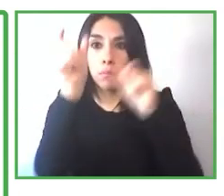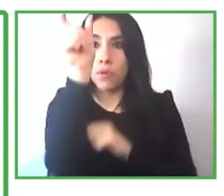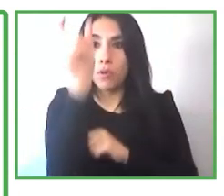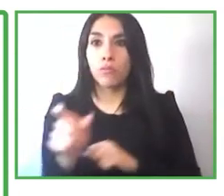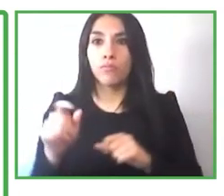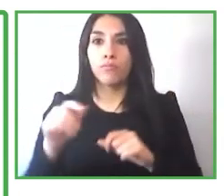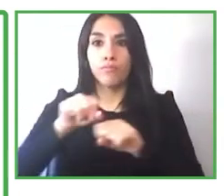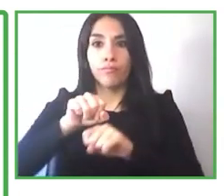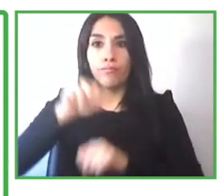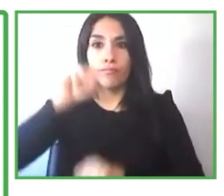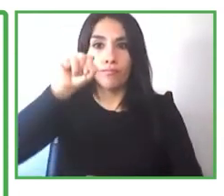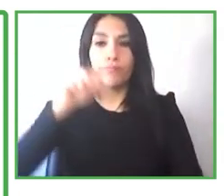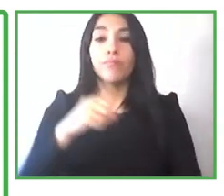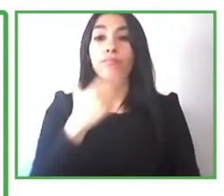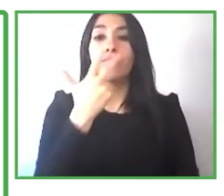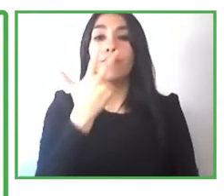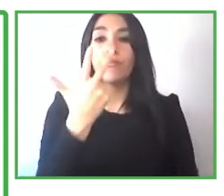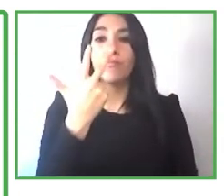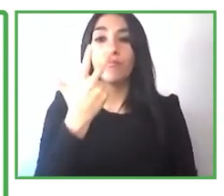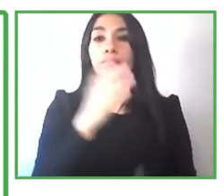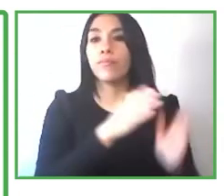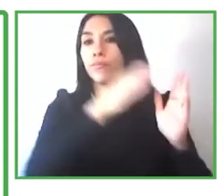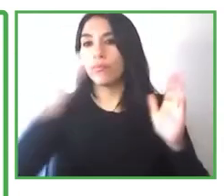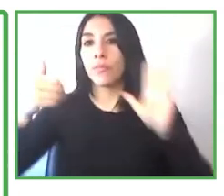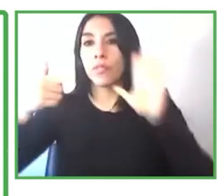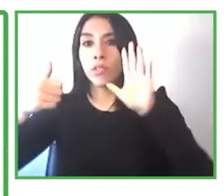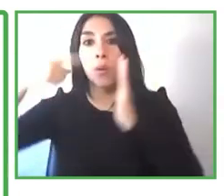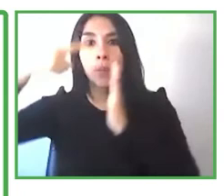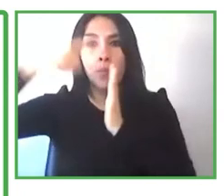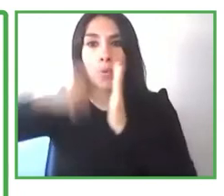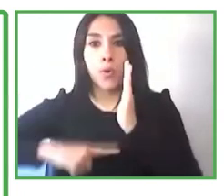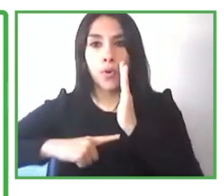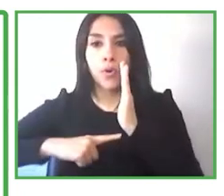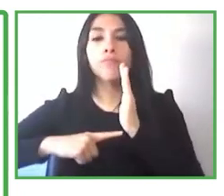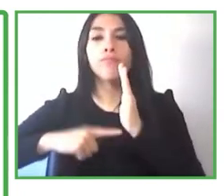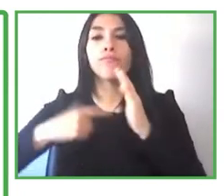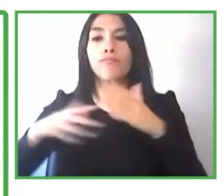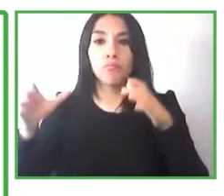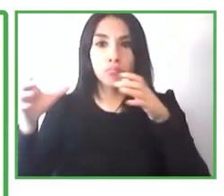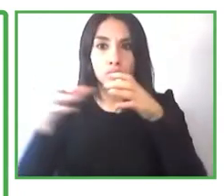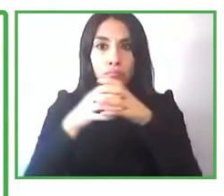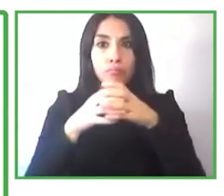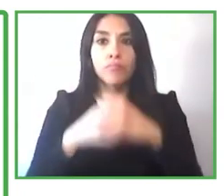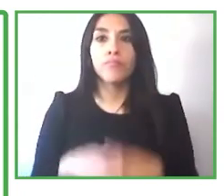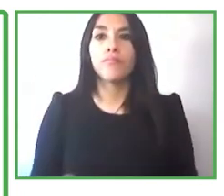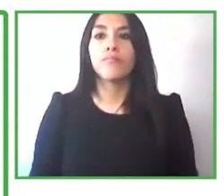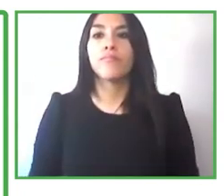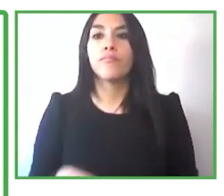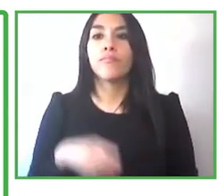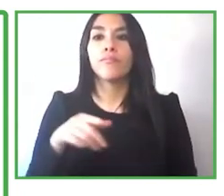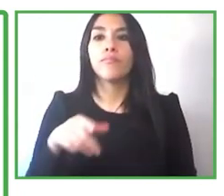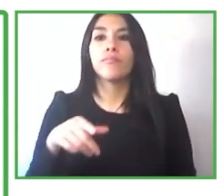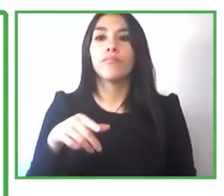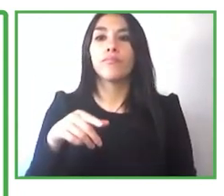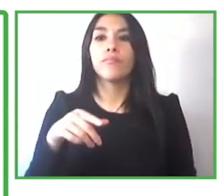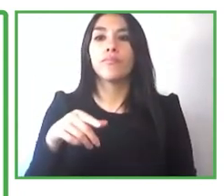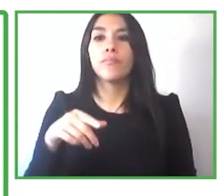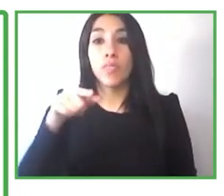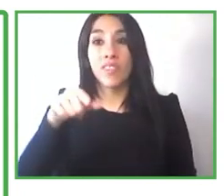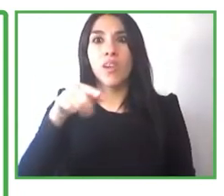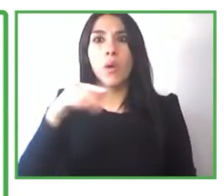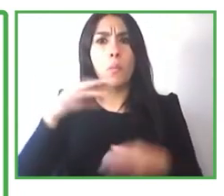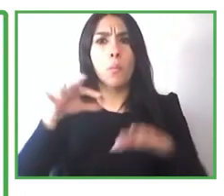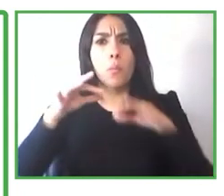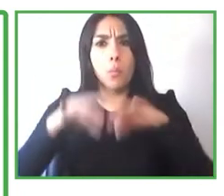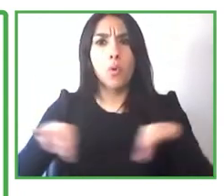nuestros socios y lo importante es que estos son roles muy significativos que le van a agregar al equipo y también